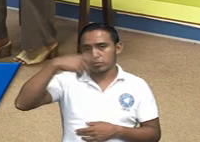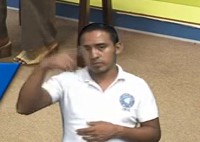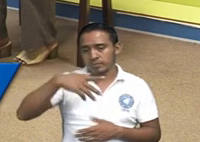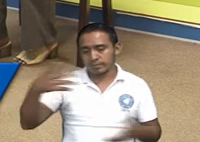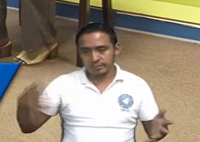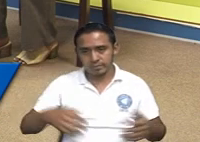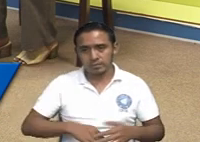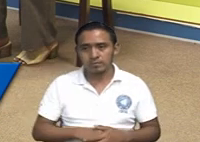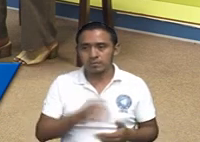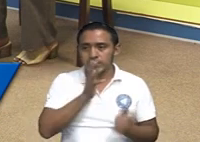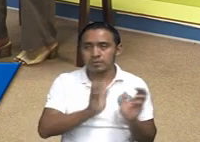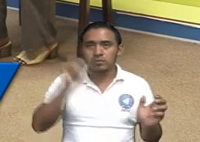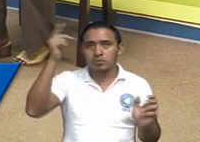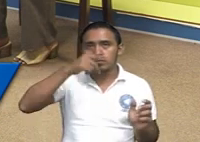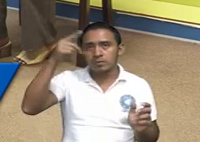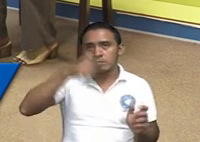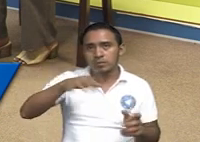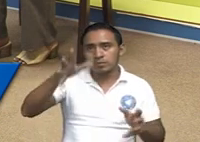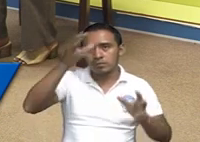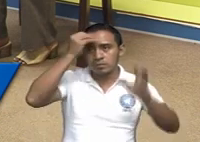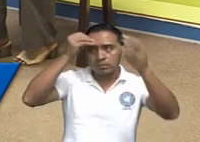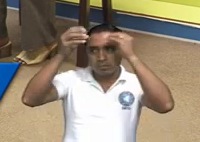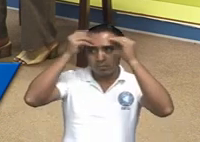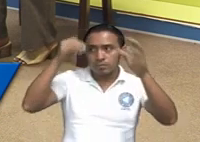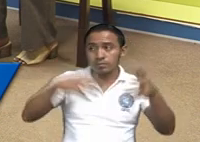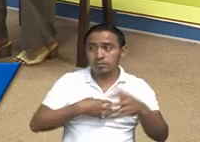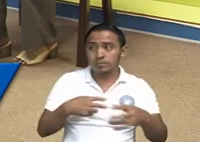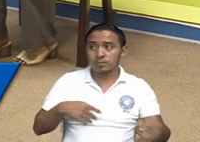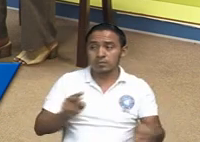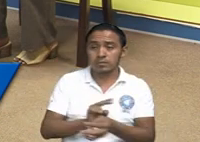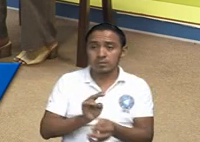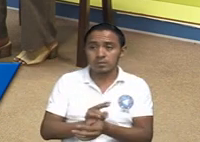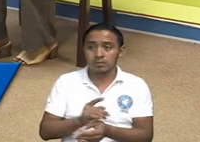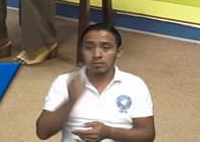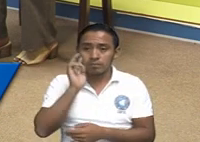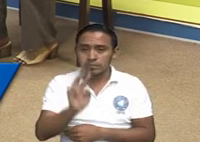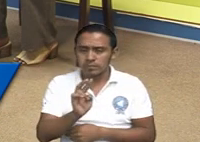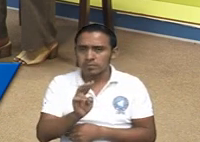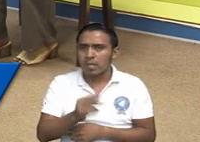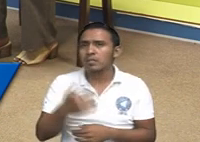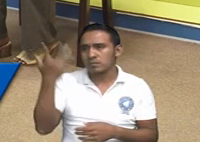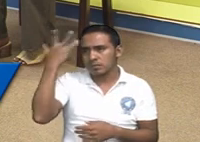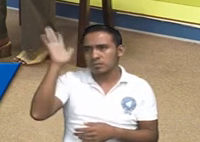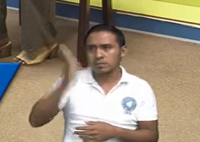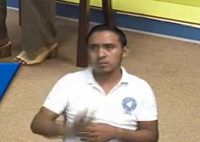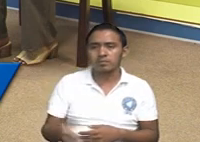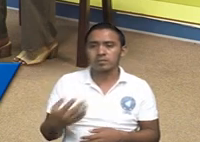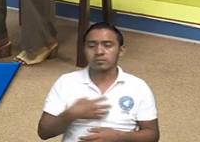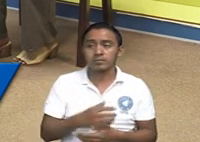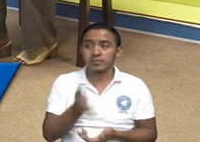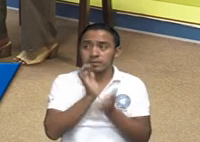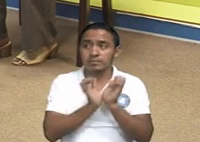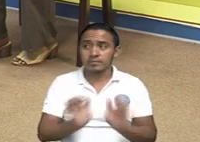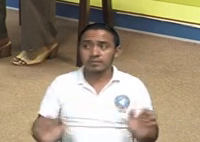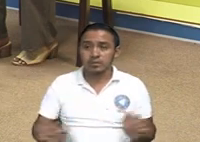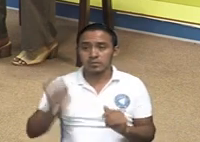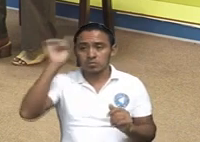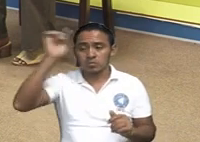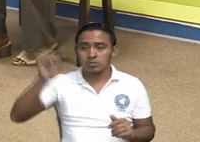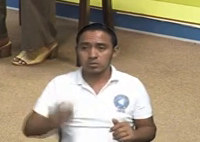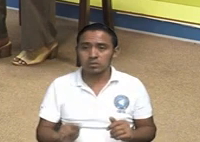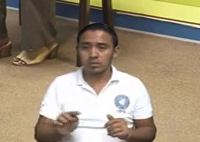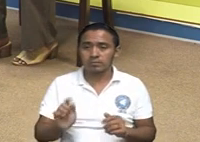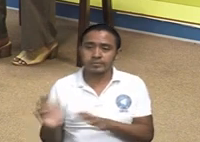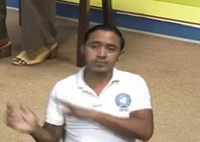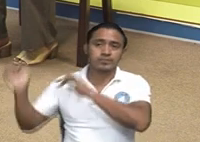ver, llevan implícito el acto sexual, no necesita mucho para adivinar. Y tal vez el niño no sabe qué pasa